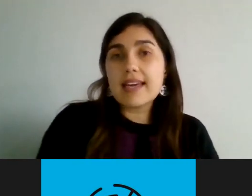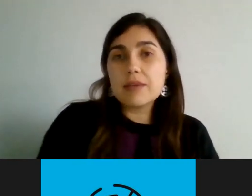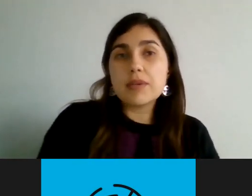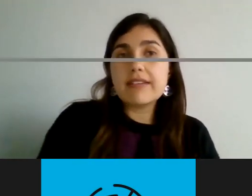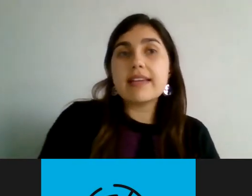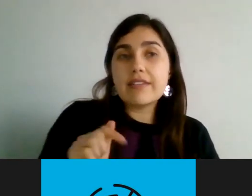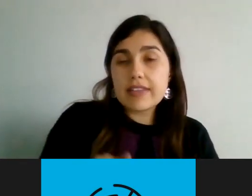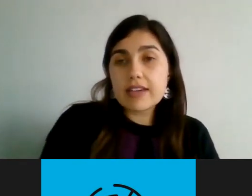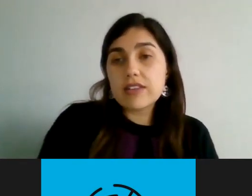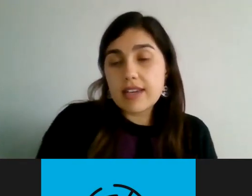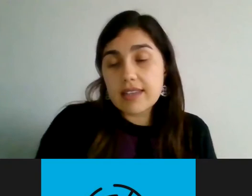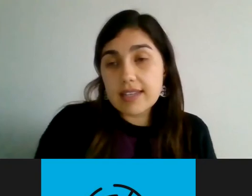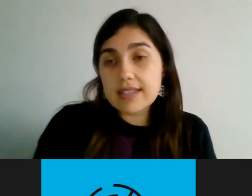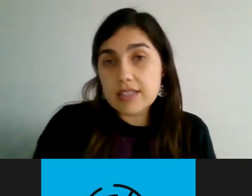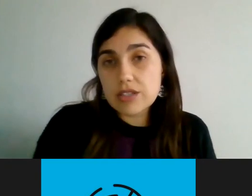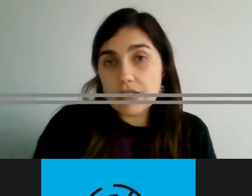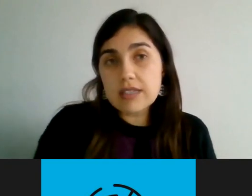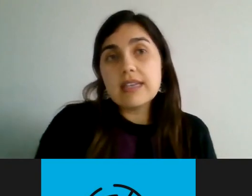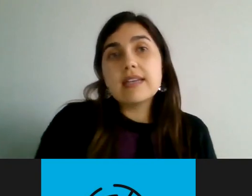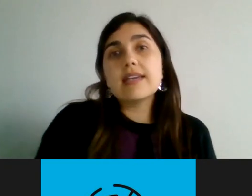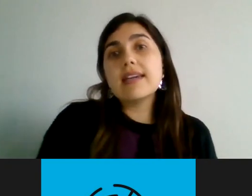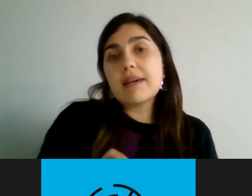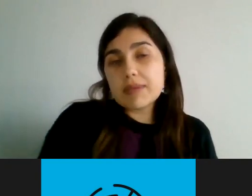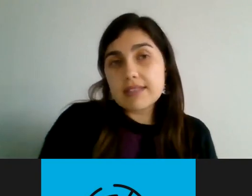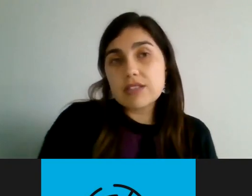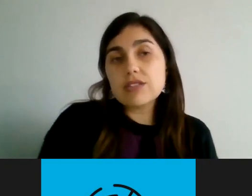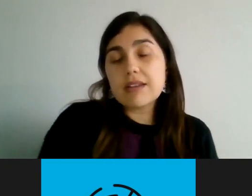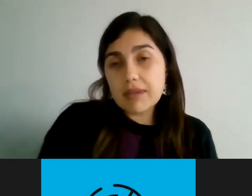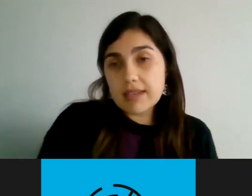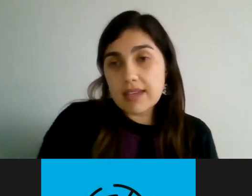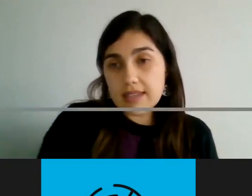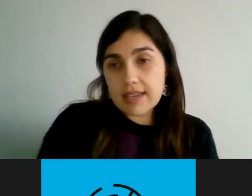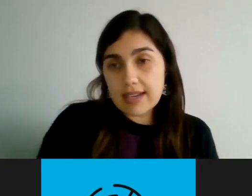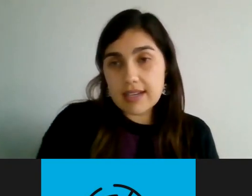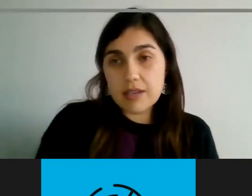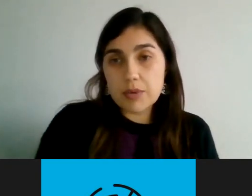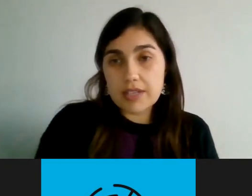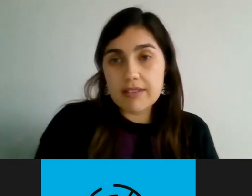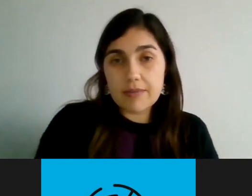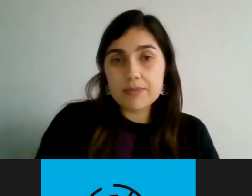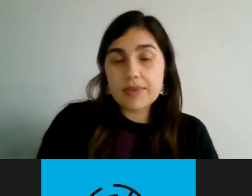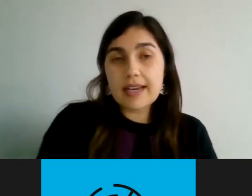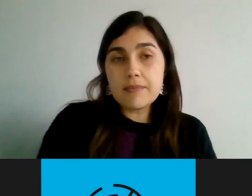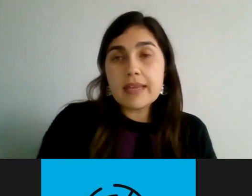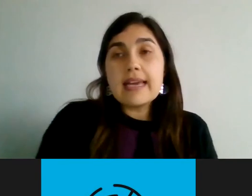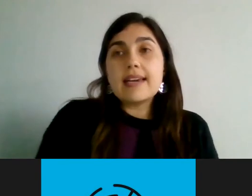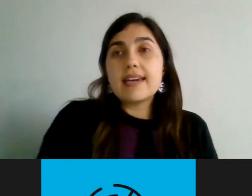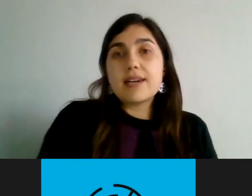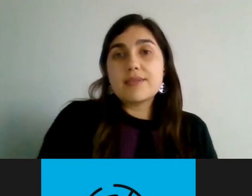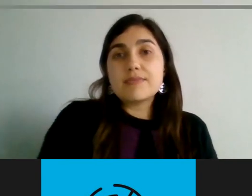ya estará disponible el video de esta sesión y la presentación también estará disponible, ¿ya?